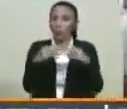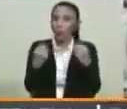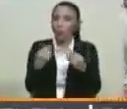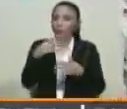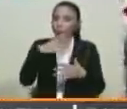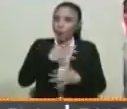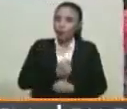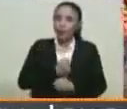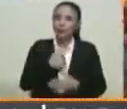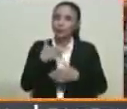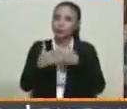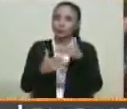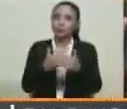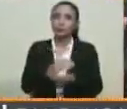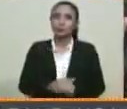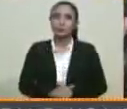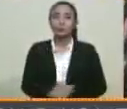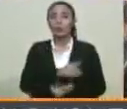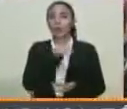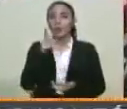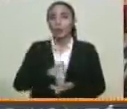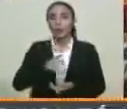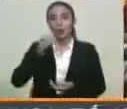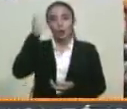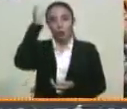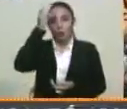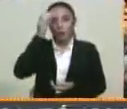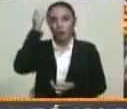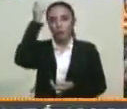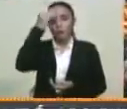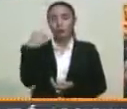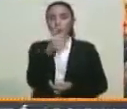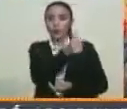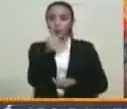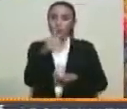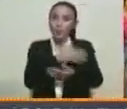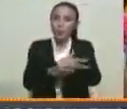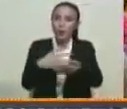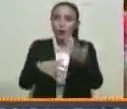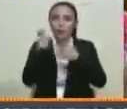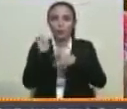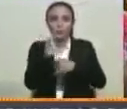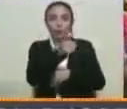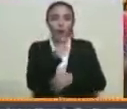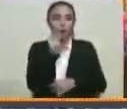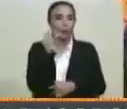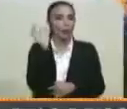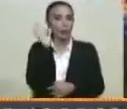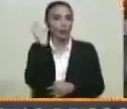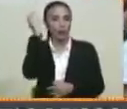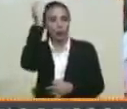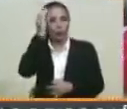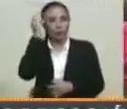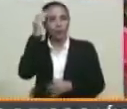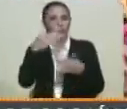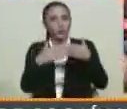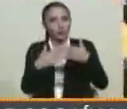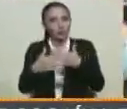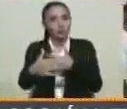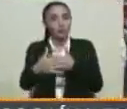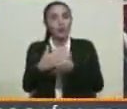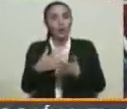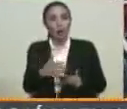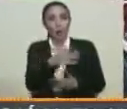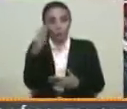Yo confío en la conciencia de millones y millones de venezolanos y venezolanas que